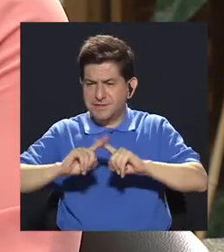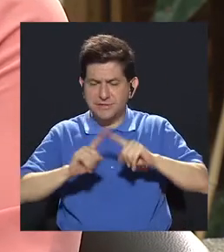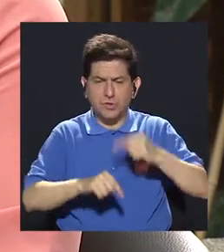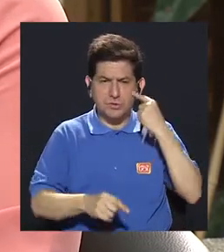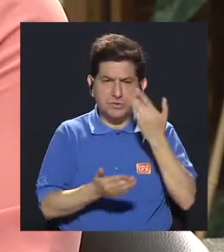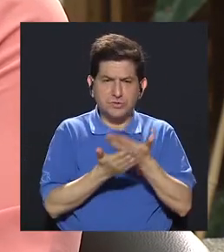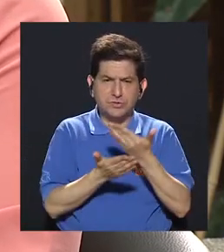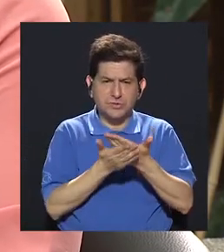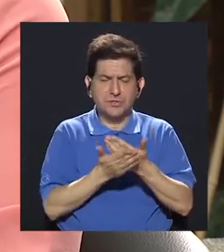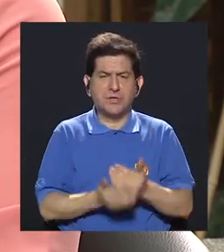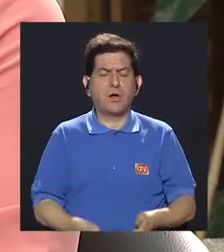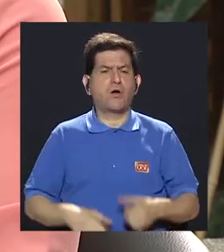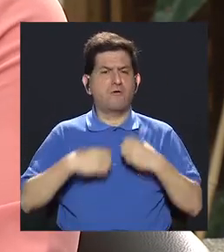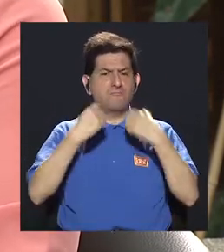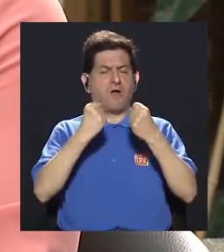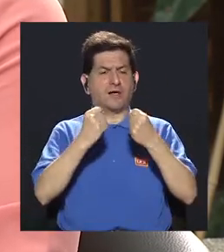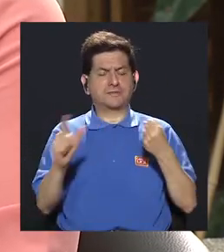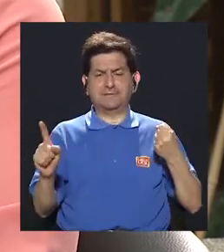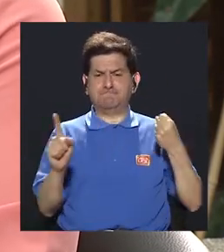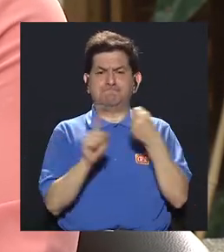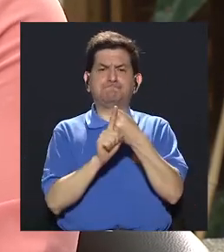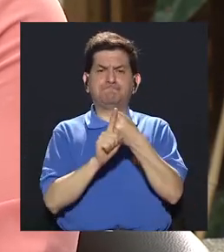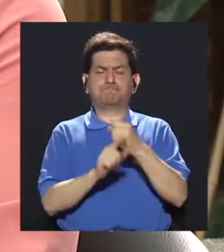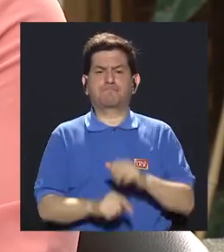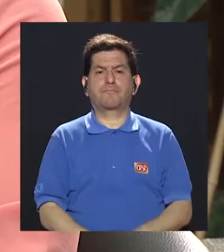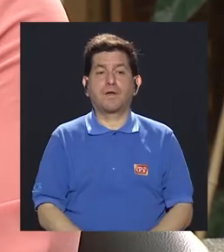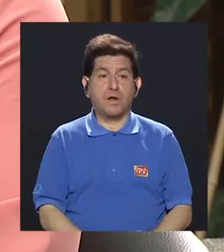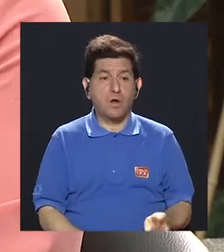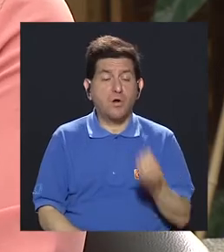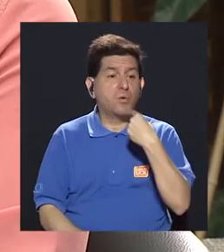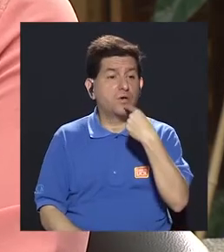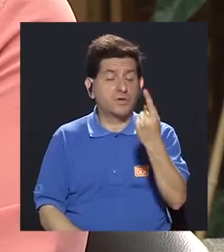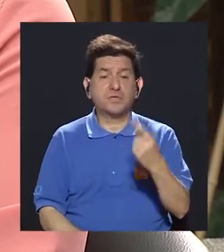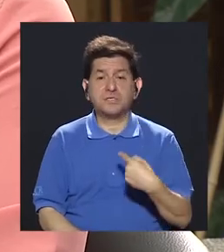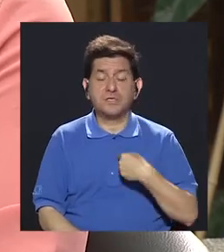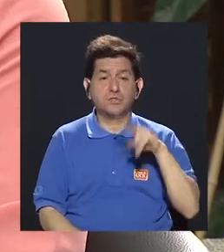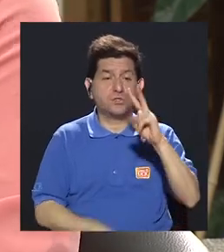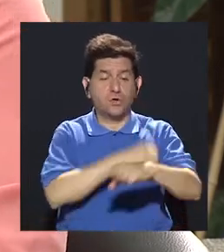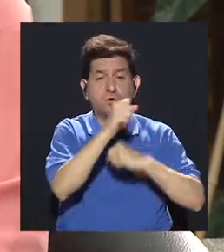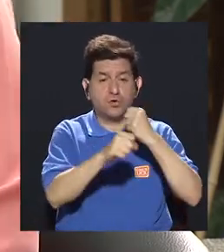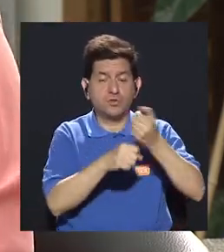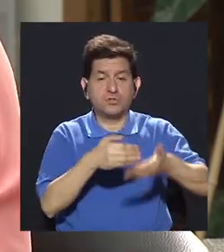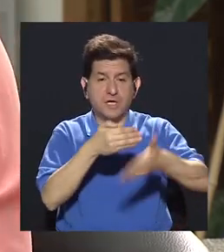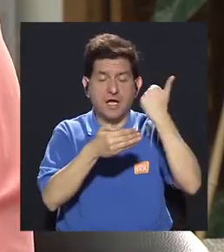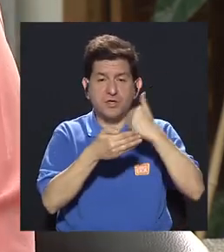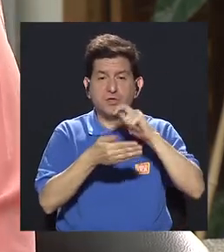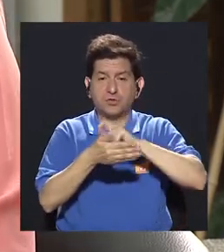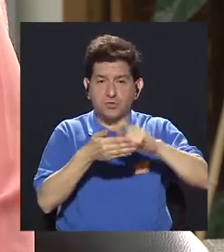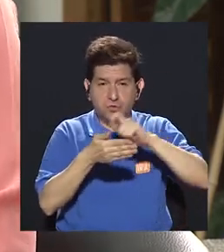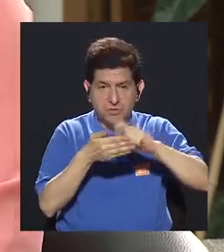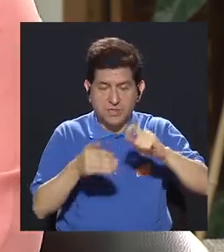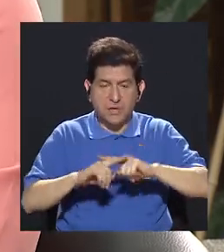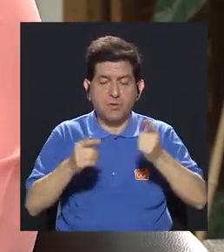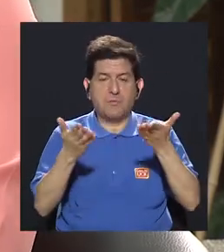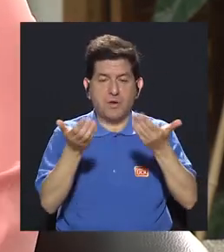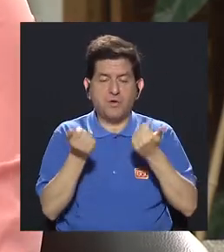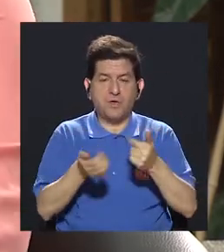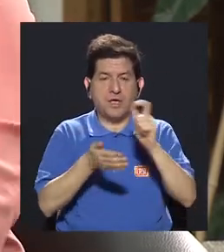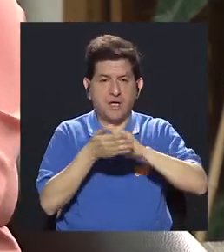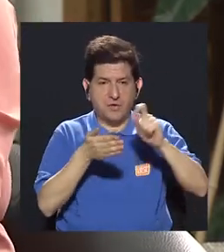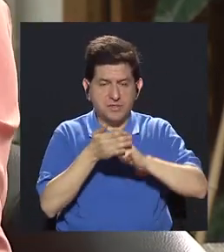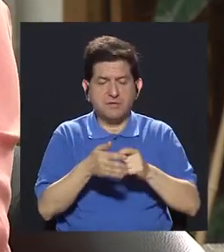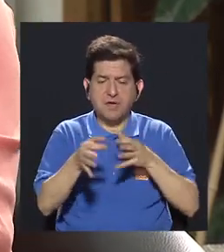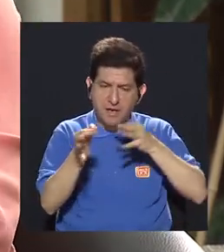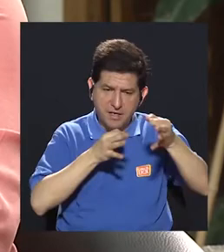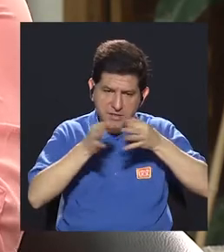y testimonios fuertísimos, impactantes, ¿verdad? Hay chicos que nos dicen, hace 2 años no escribo, pero quiero escribir